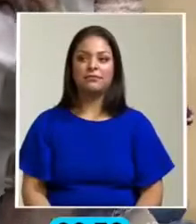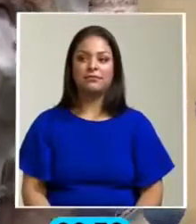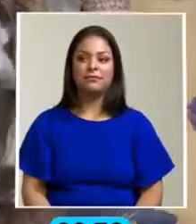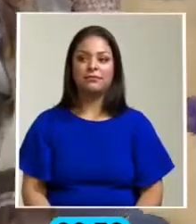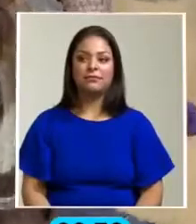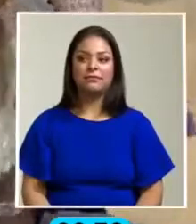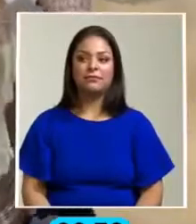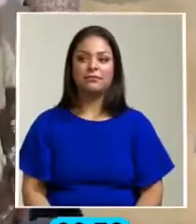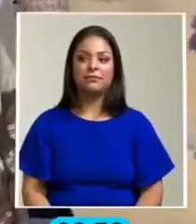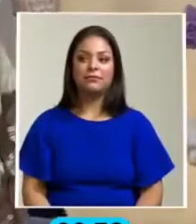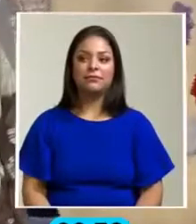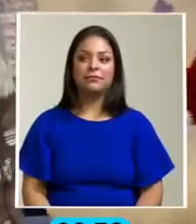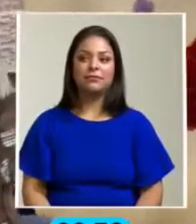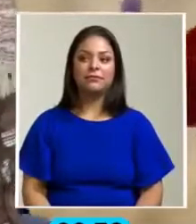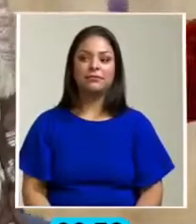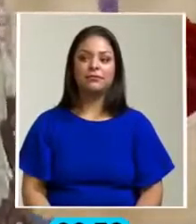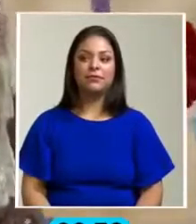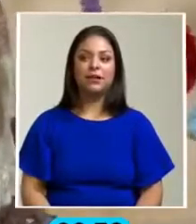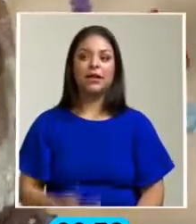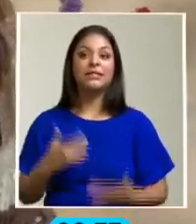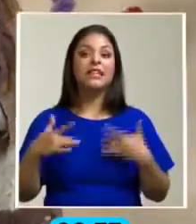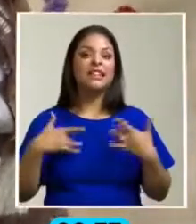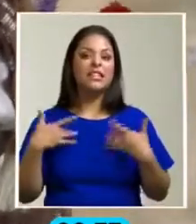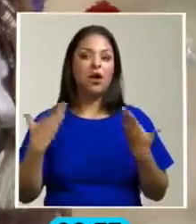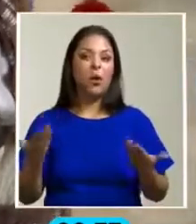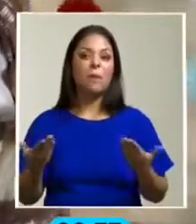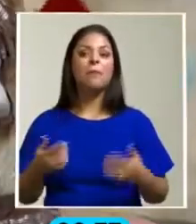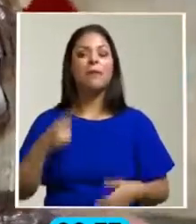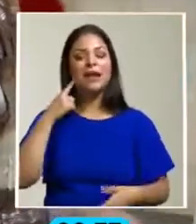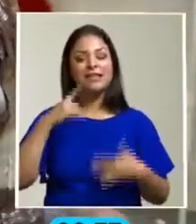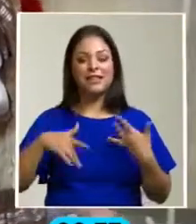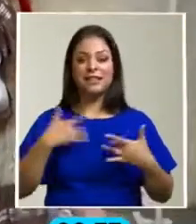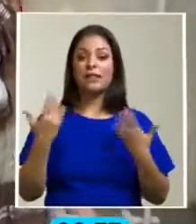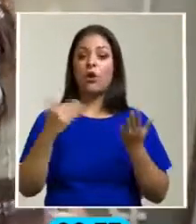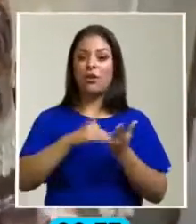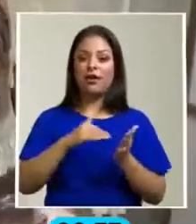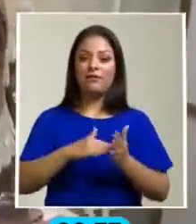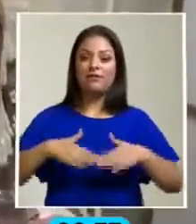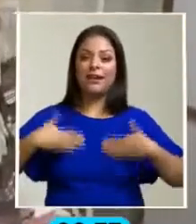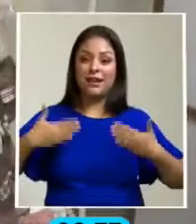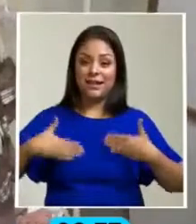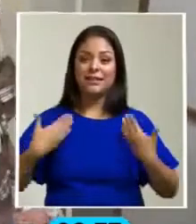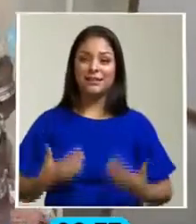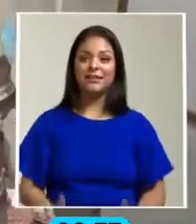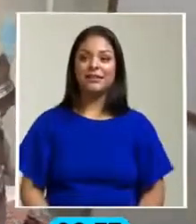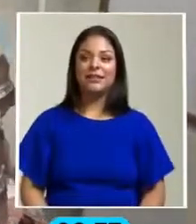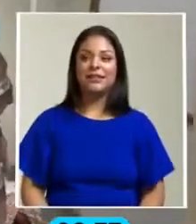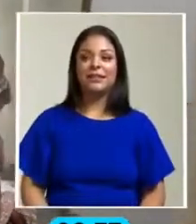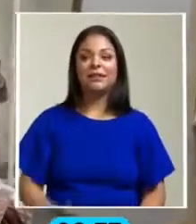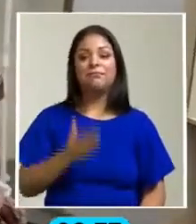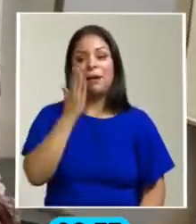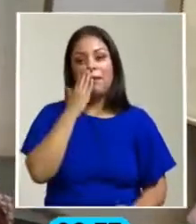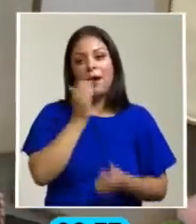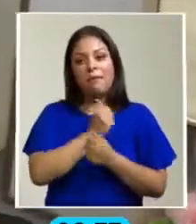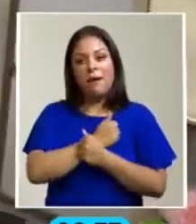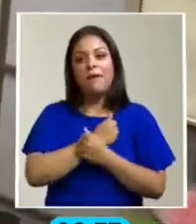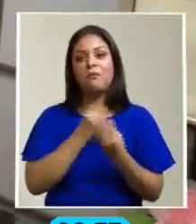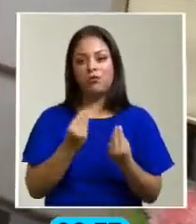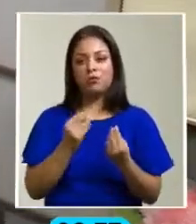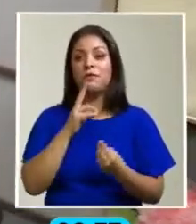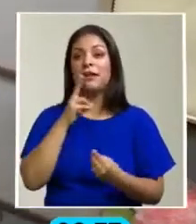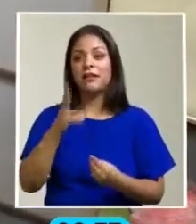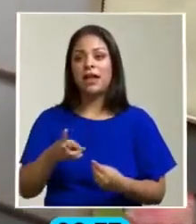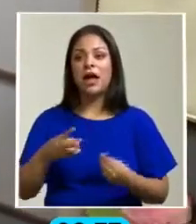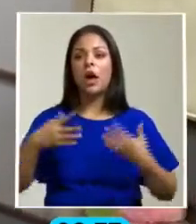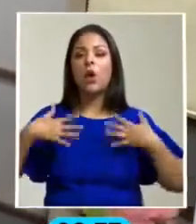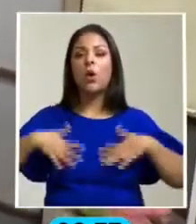sentirse como... Feliz. Ajá, muy bien. Y la mamá la quería mucho, ¿verdad? Le cosió. ¿Cómo?